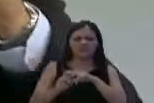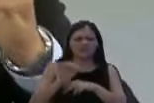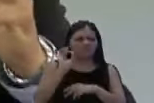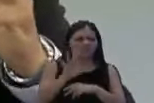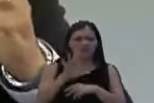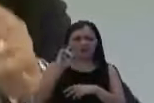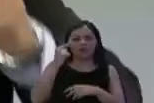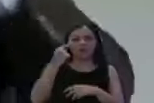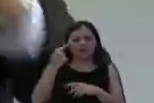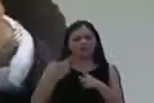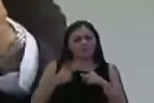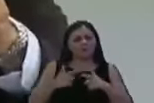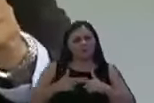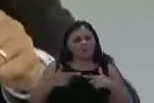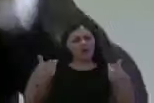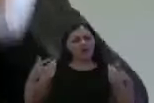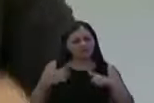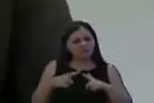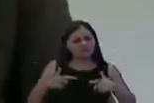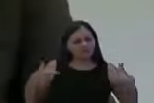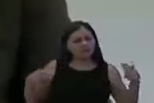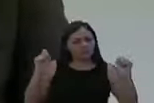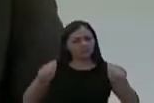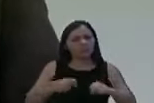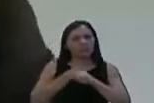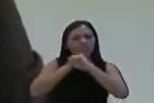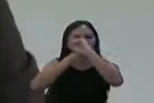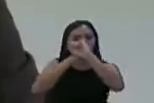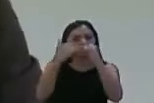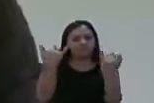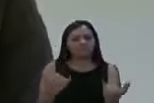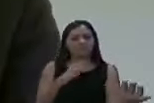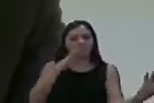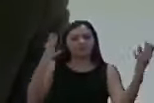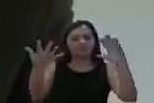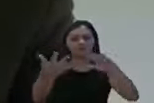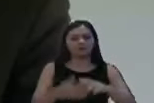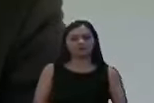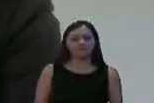muchísimos más y ahí estaremos para defender nuestra Revolución